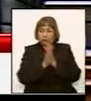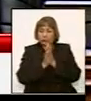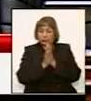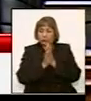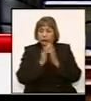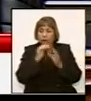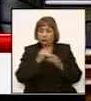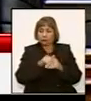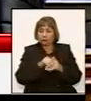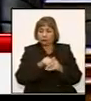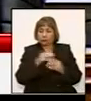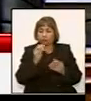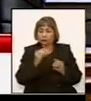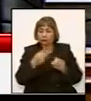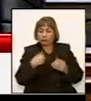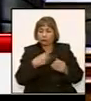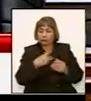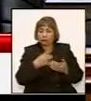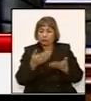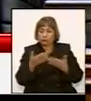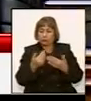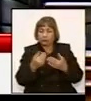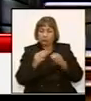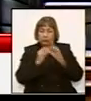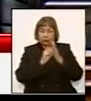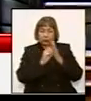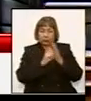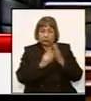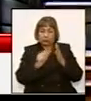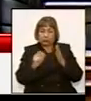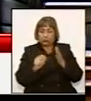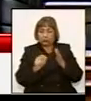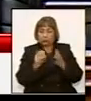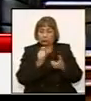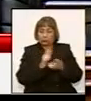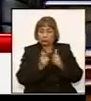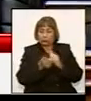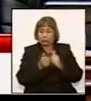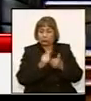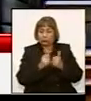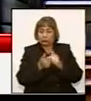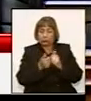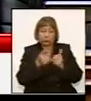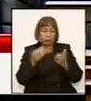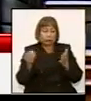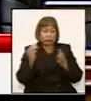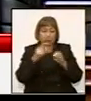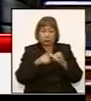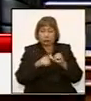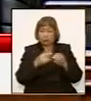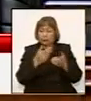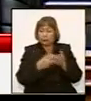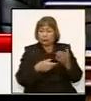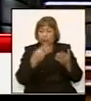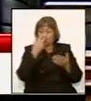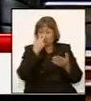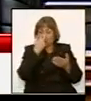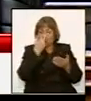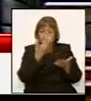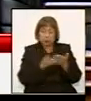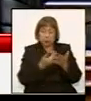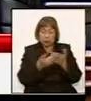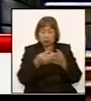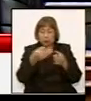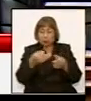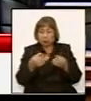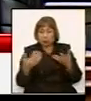de la votación, señor presidente, que nos hagan llegar el texto y los cambios y las inclusiones para ver si